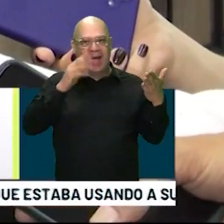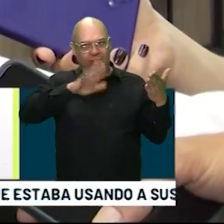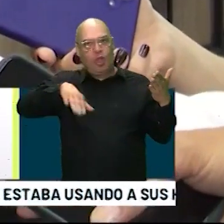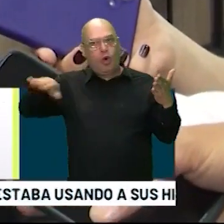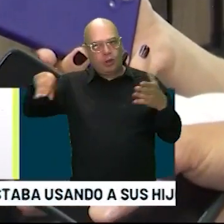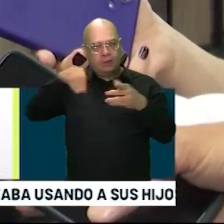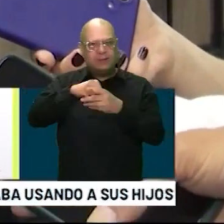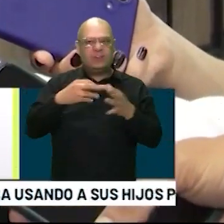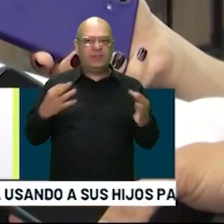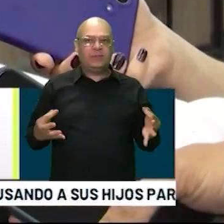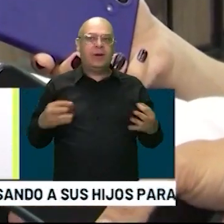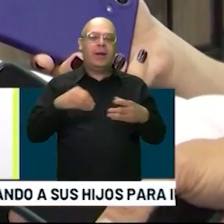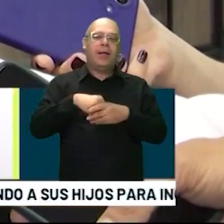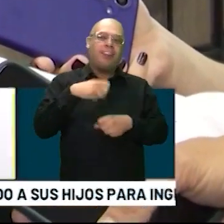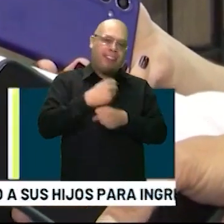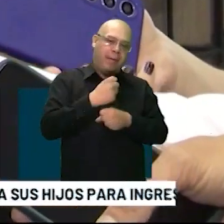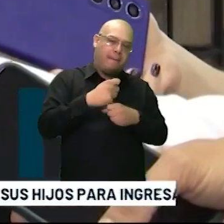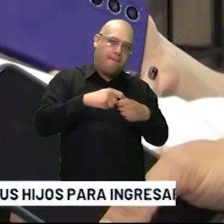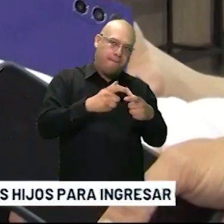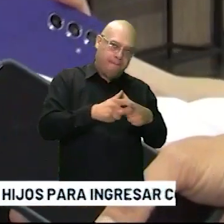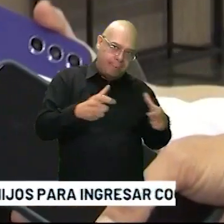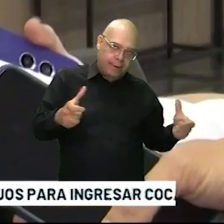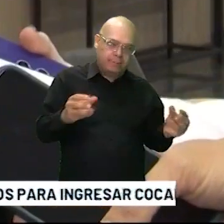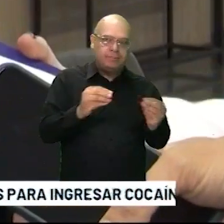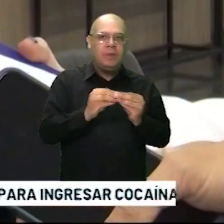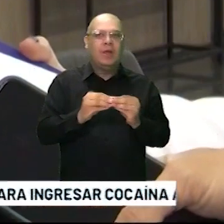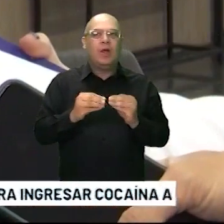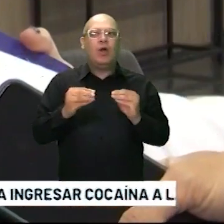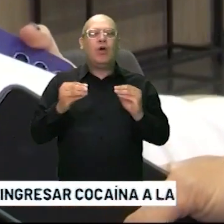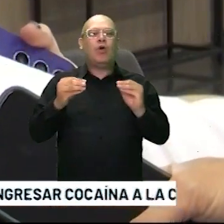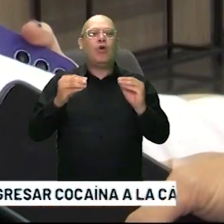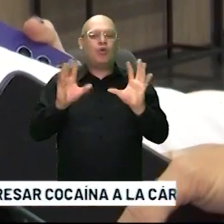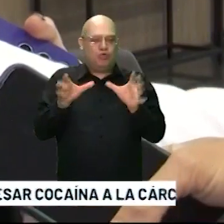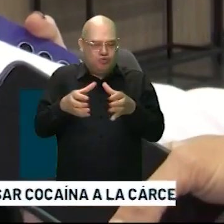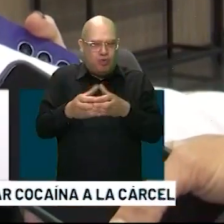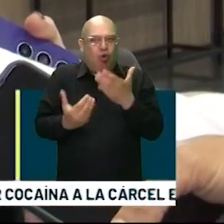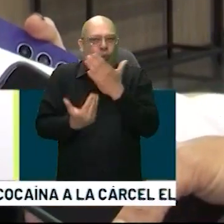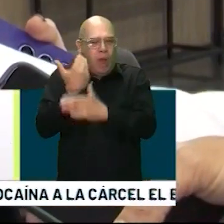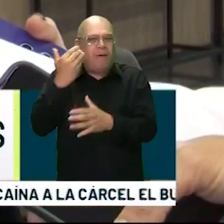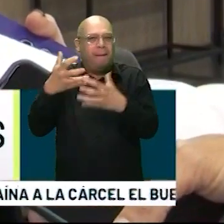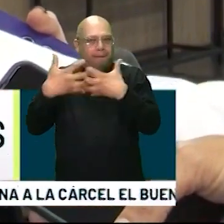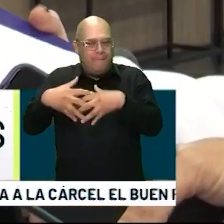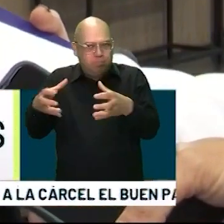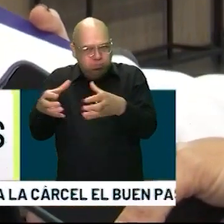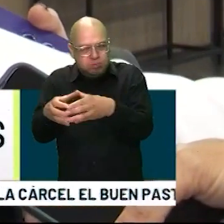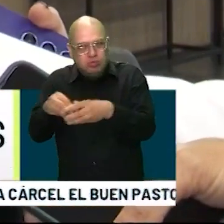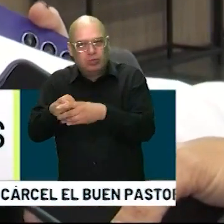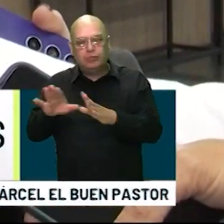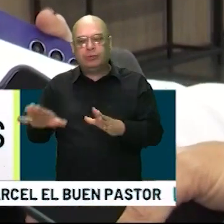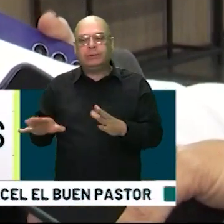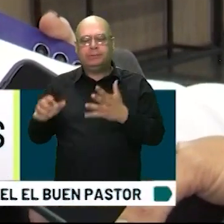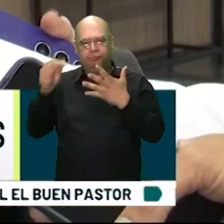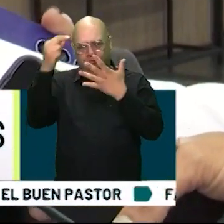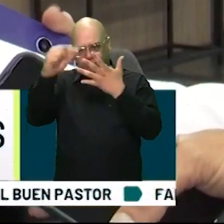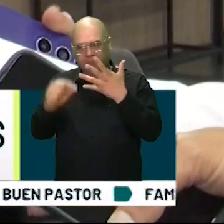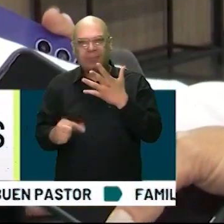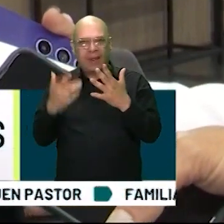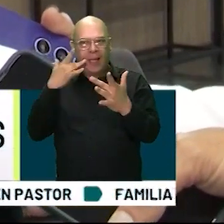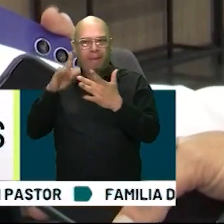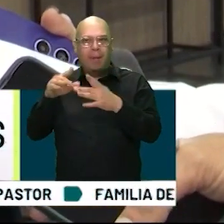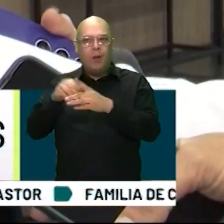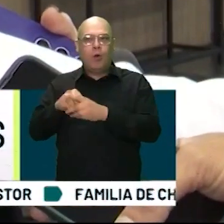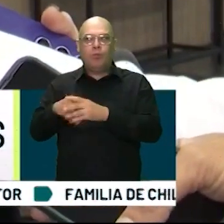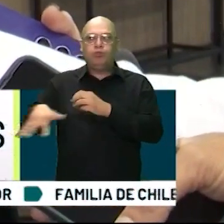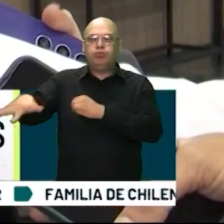generación de empleos la Constitución de sociedades mejorar algunos aspectos eh relacionados con el cubrimiento de